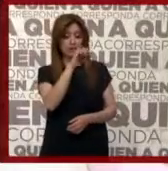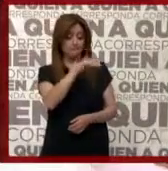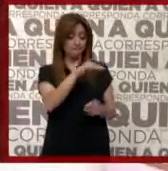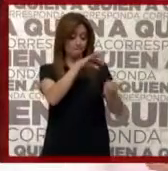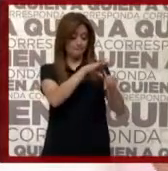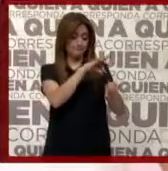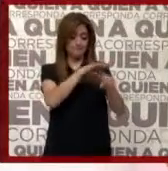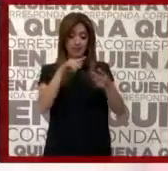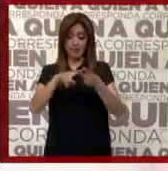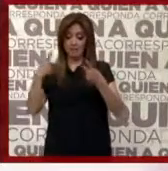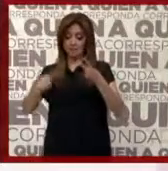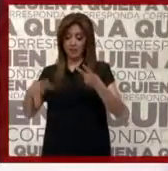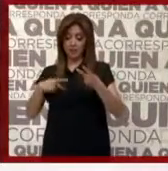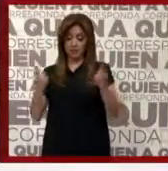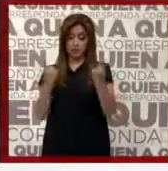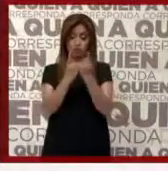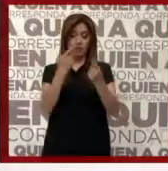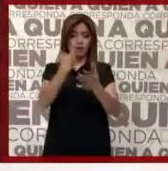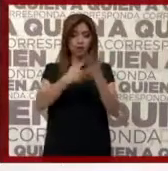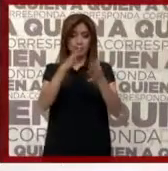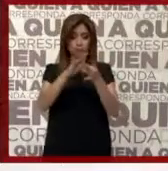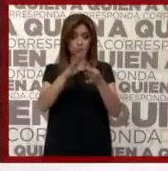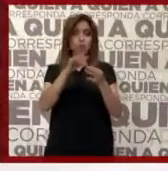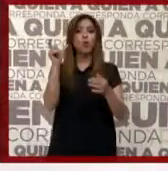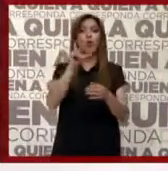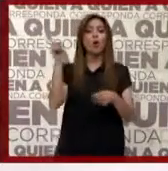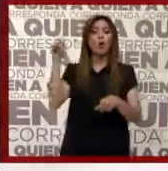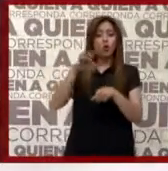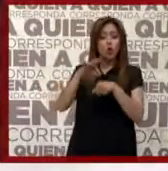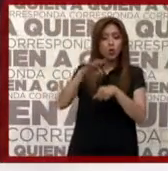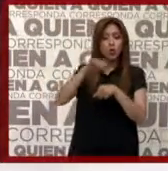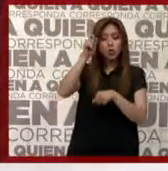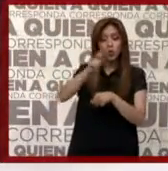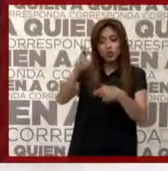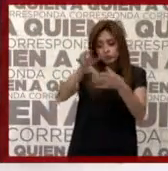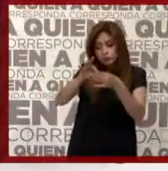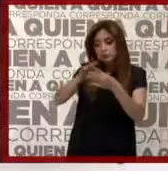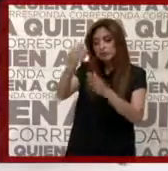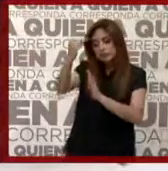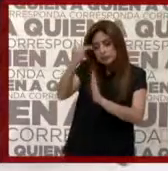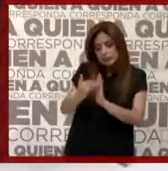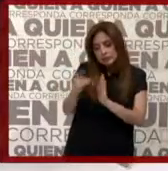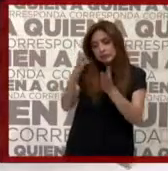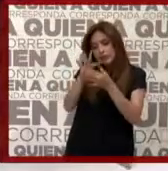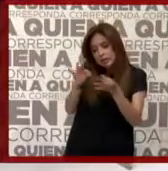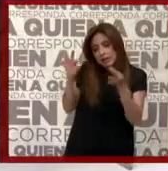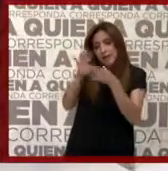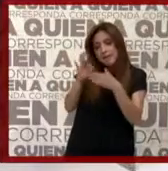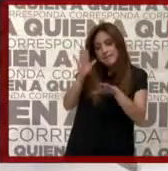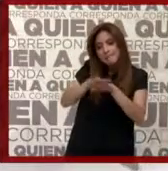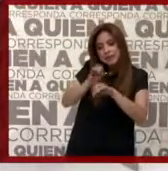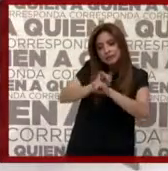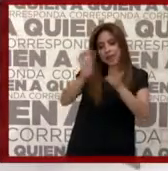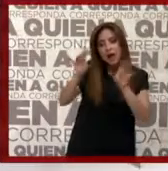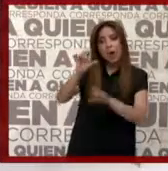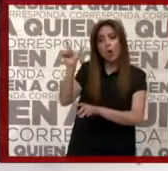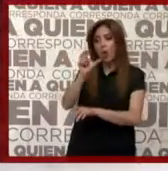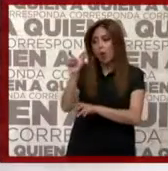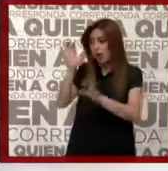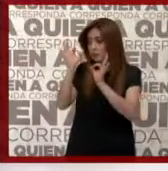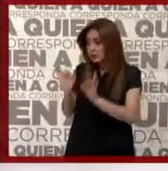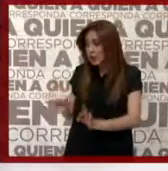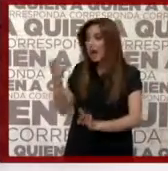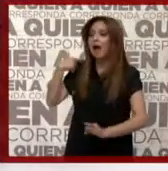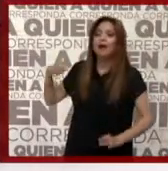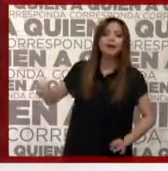si él ya lo conté o cuando ha llegado el médico da una explicación a lo mejor ya lo haces bajar al nivel de la persona que está atendiendo le da la explicación el otro sale contento ese es